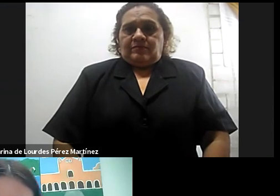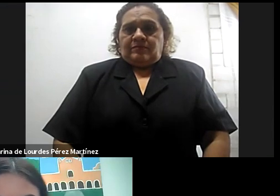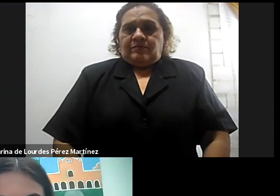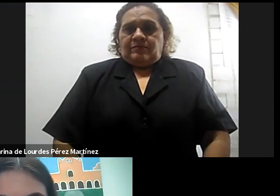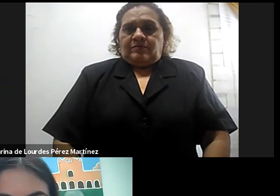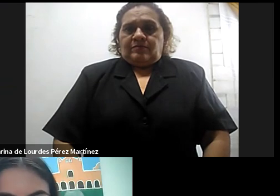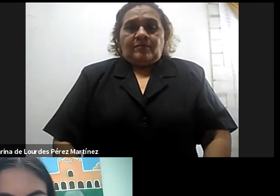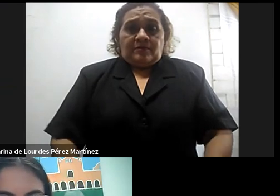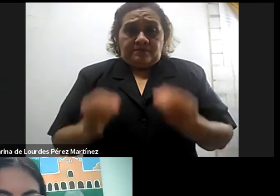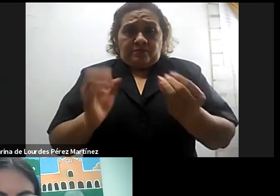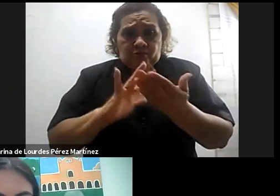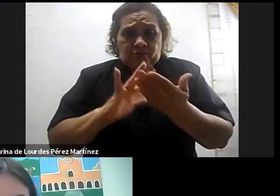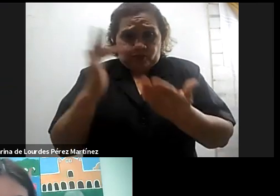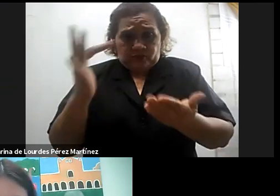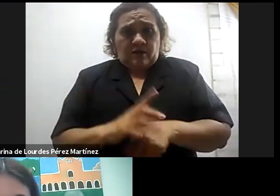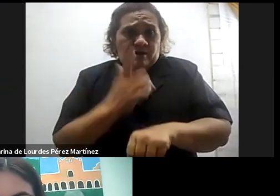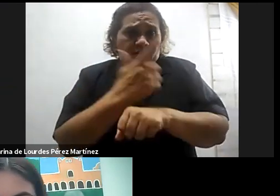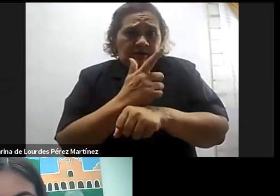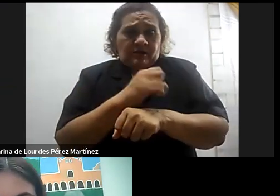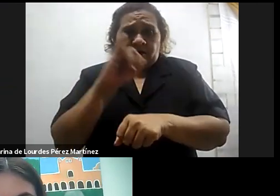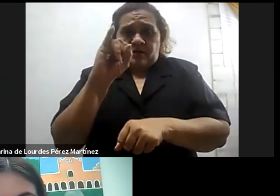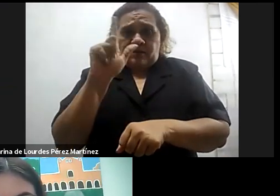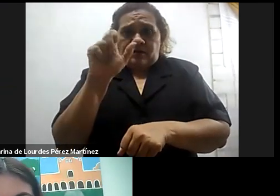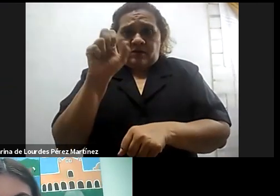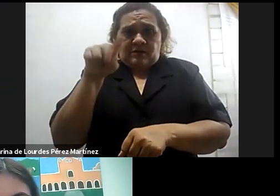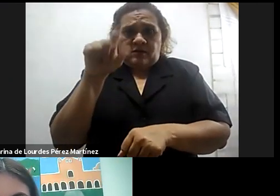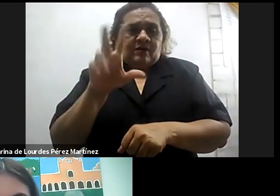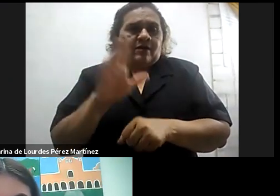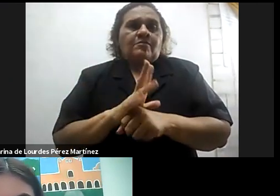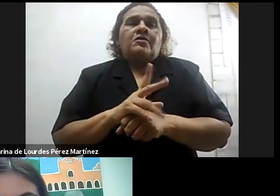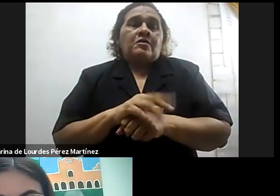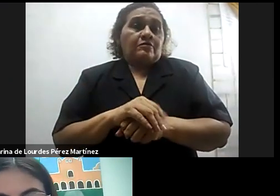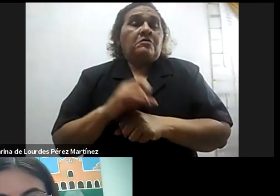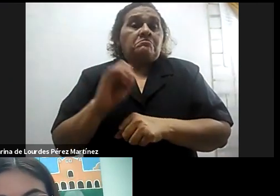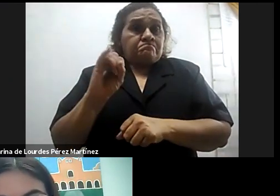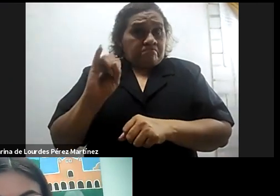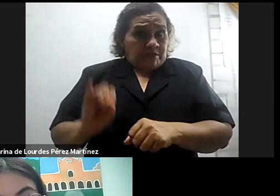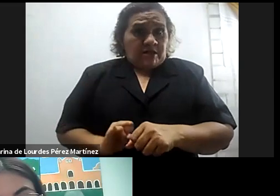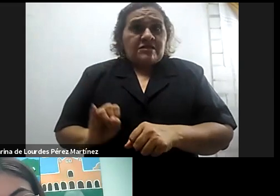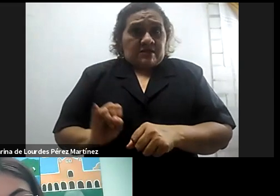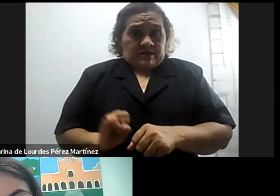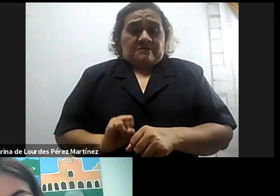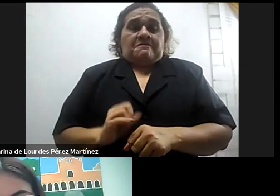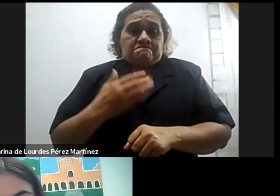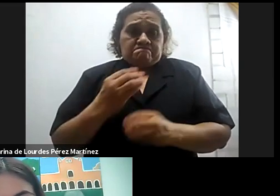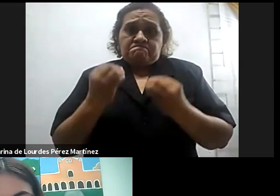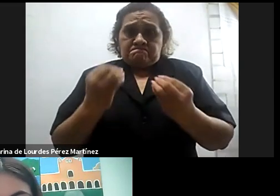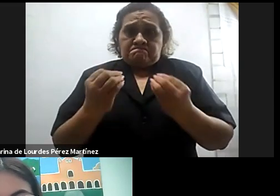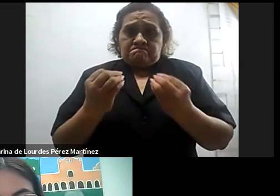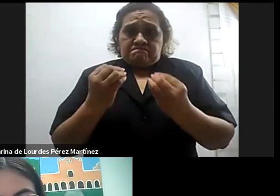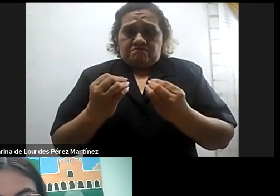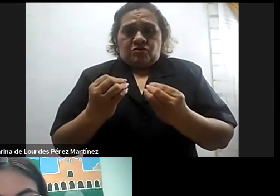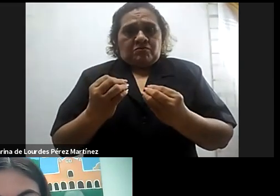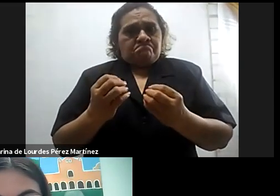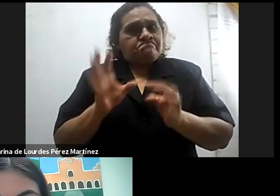Pues muchas gracias, licenciada Ileana. La verdad es que ha sido sumamente interesante e importante toda la